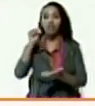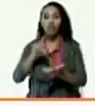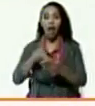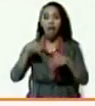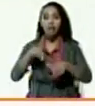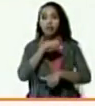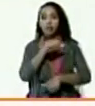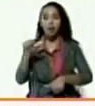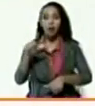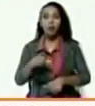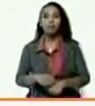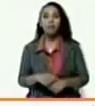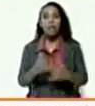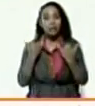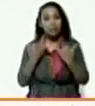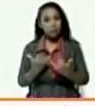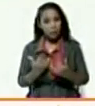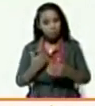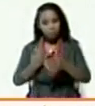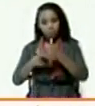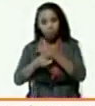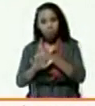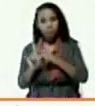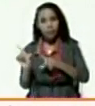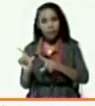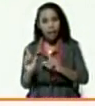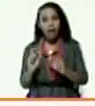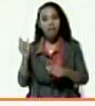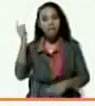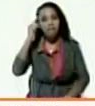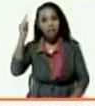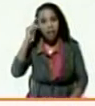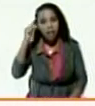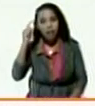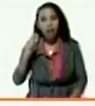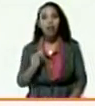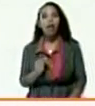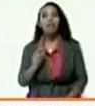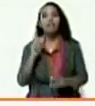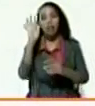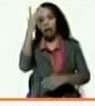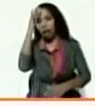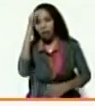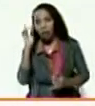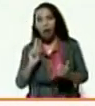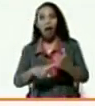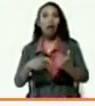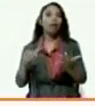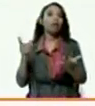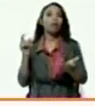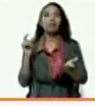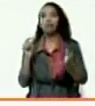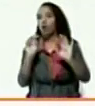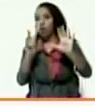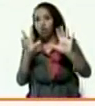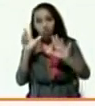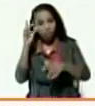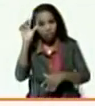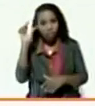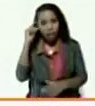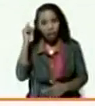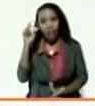semana, ya saliendo de la fecha de carnaval, octavita, Pepa, verifícate